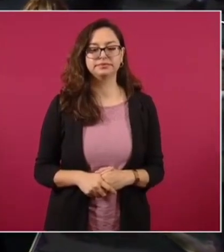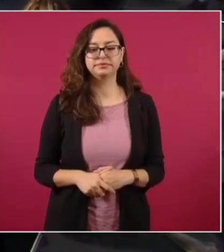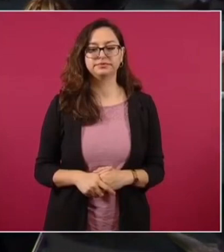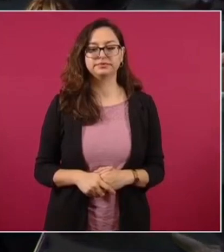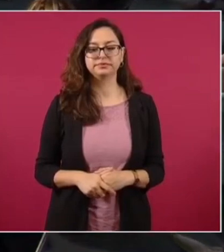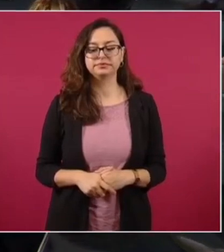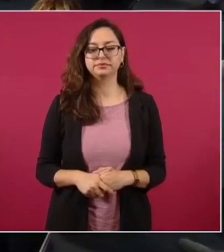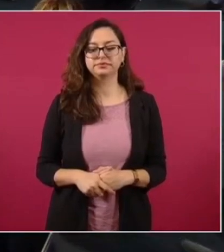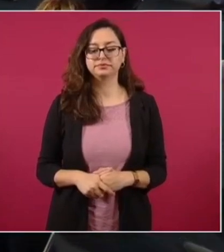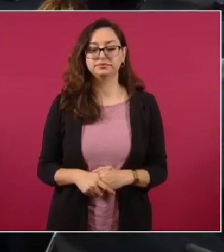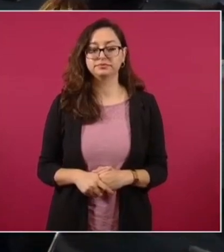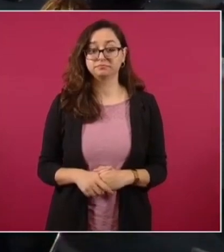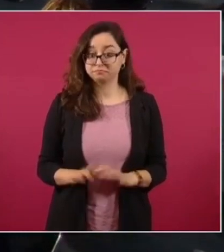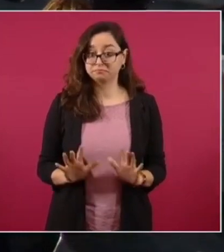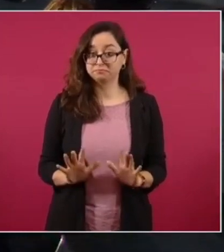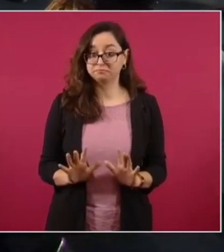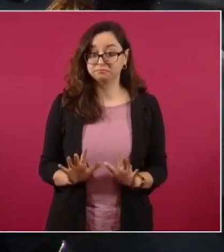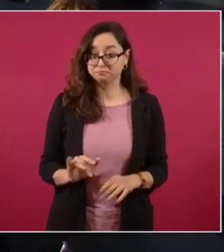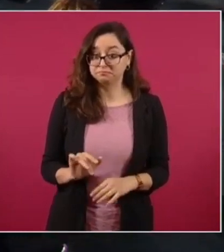¿Sí lo